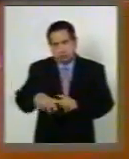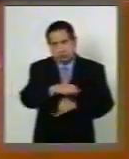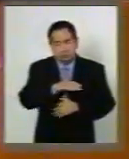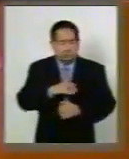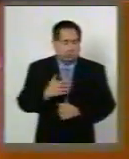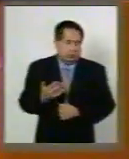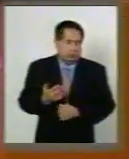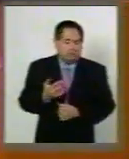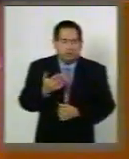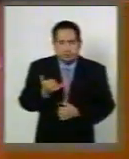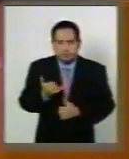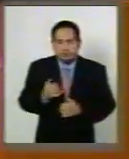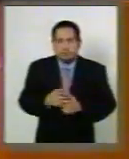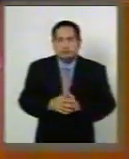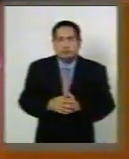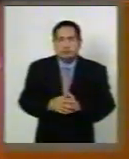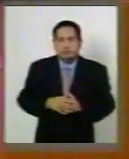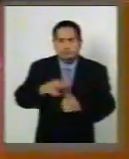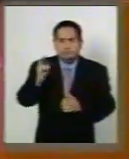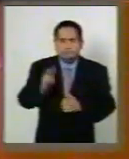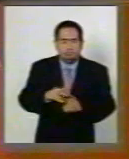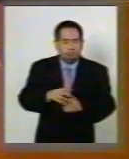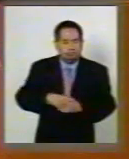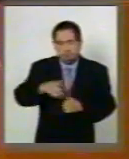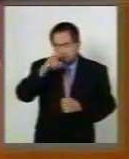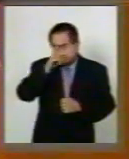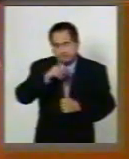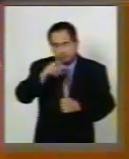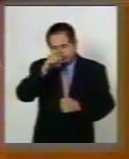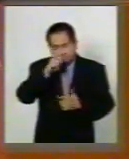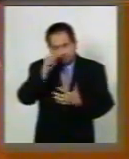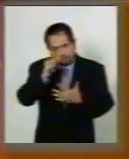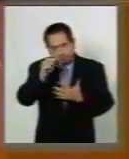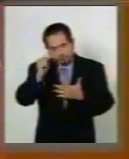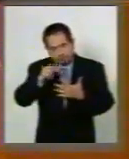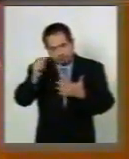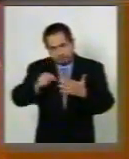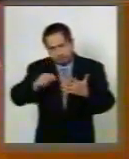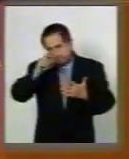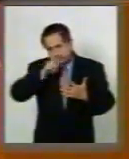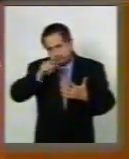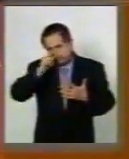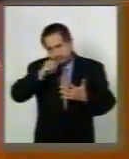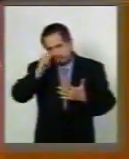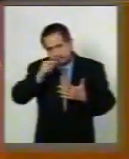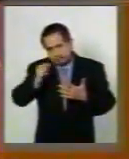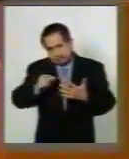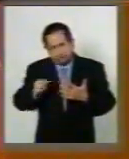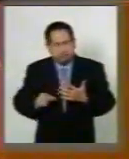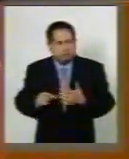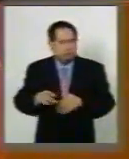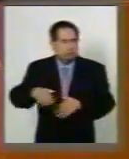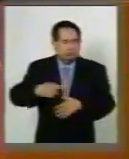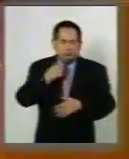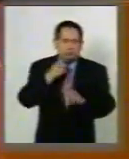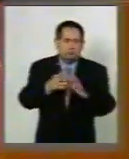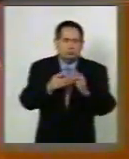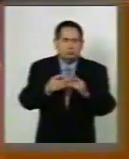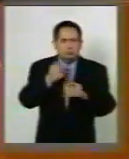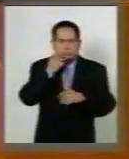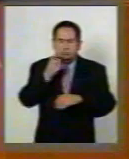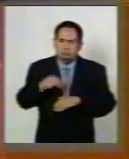Y la verdad es que se ha fallado en muchos aspectos, en muchos sentidos. No se ha hablado aquí, por eso quise